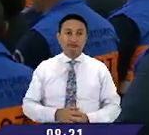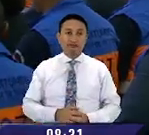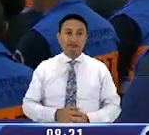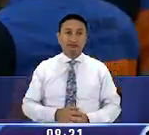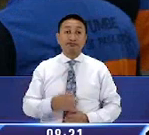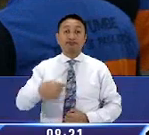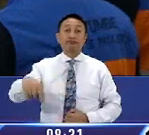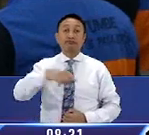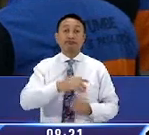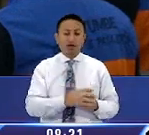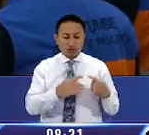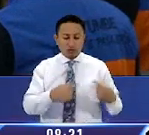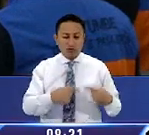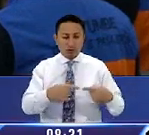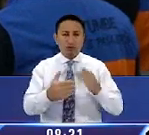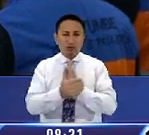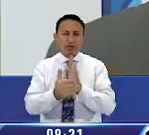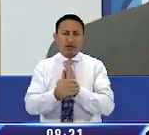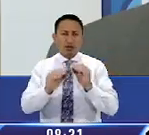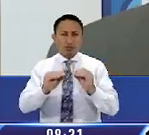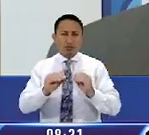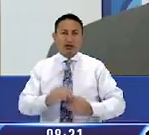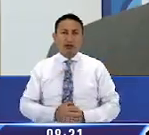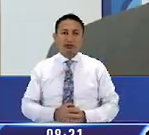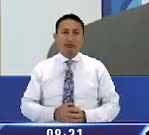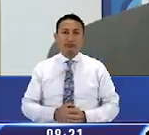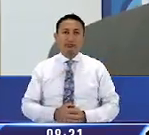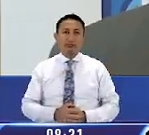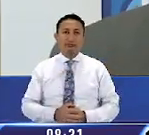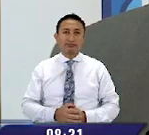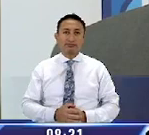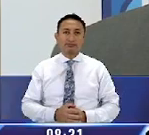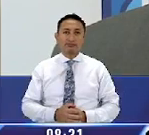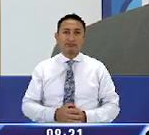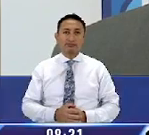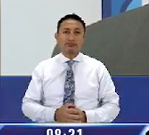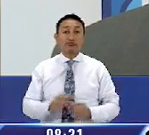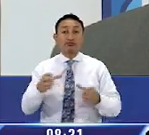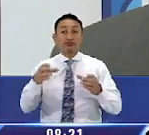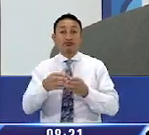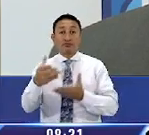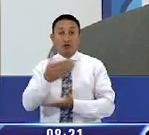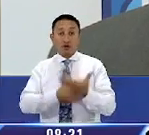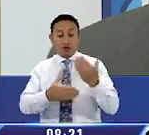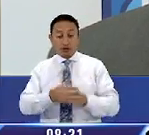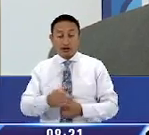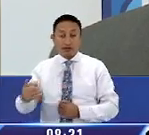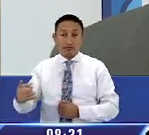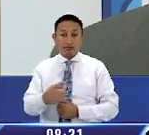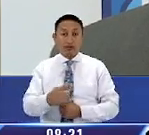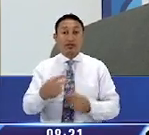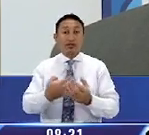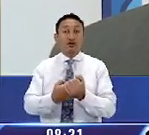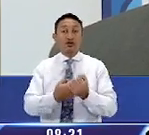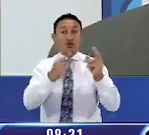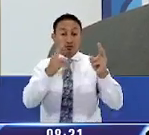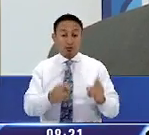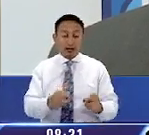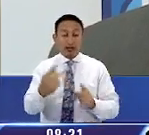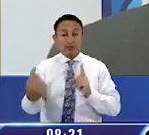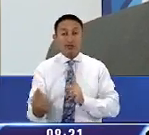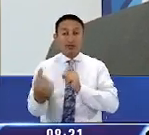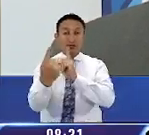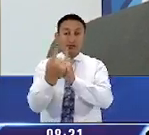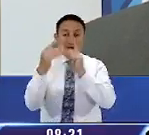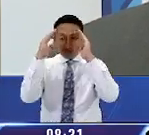comerciantes son constantemente capacitados. La agencia de comercio les capacitan, ¿no? Les capacitan en relaciones humanas, en atención al